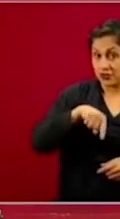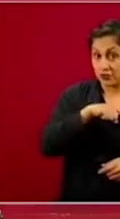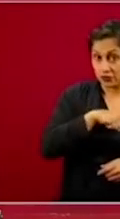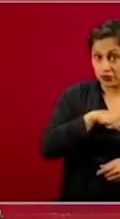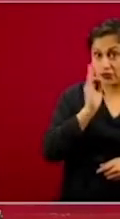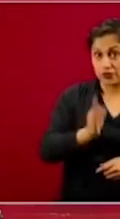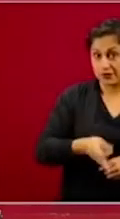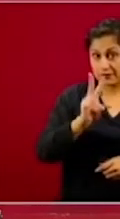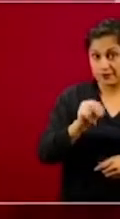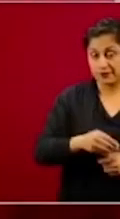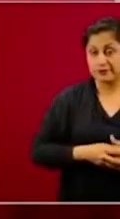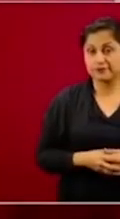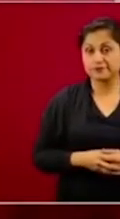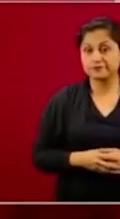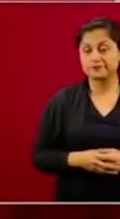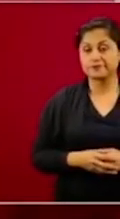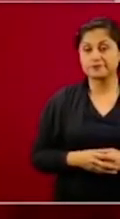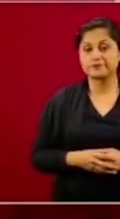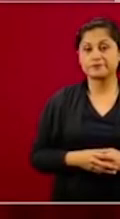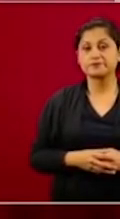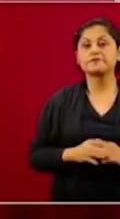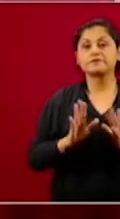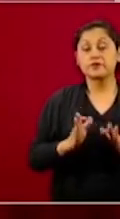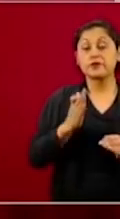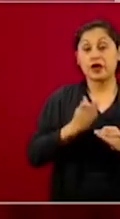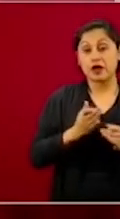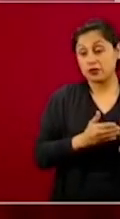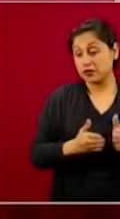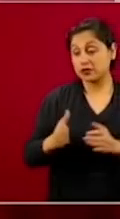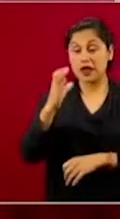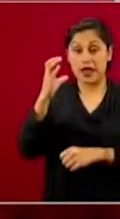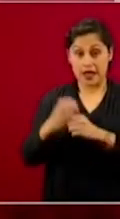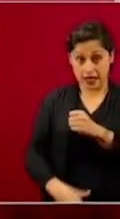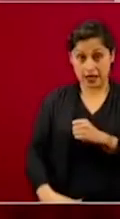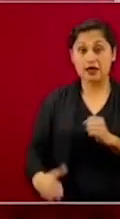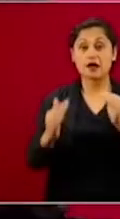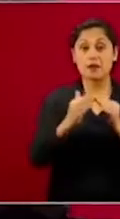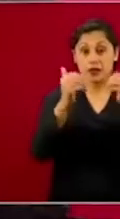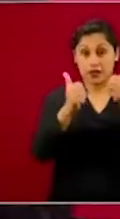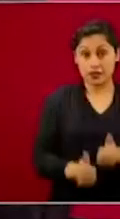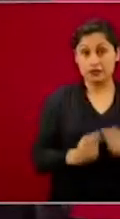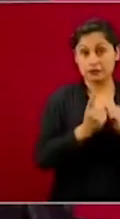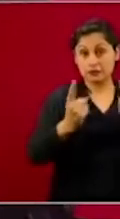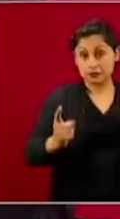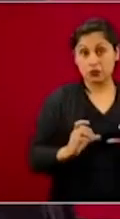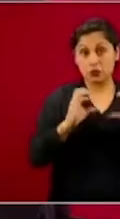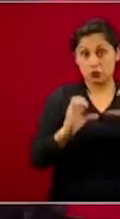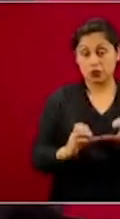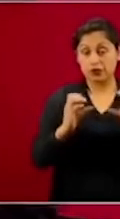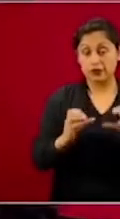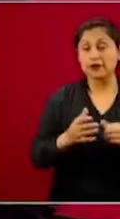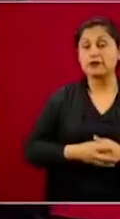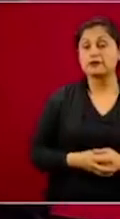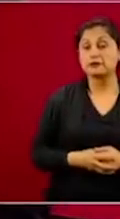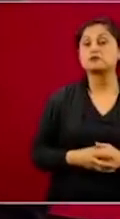Termino. Ahora que concluirá la Jornada Nacional de Sana Distancia, a pesar de que en algunas entidades federativas